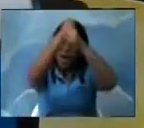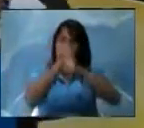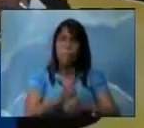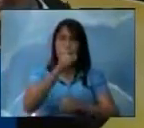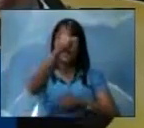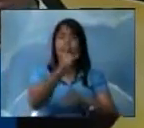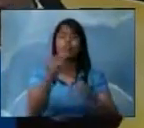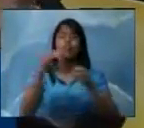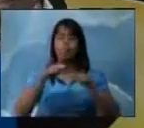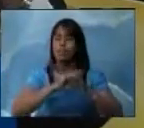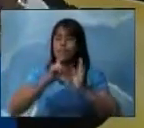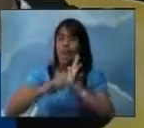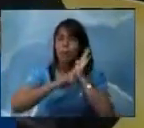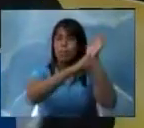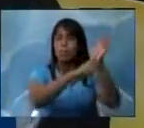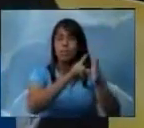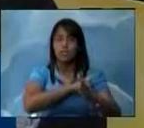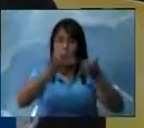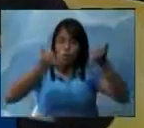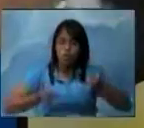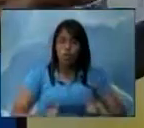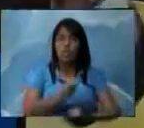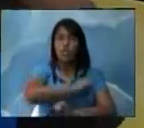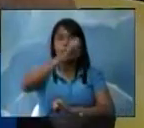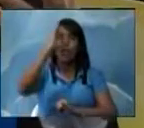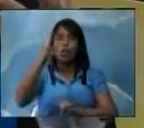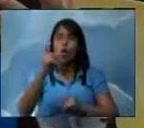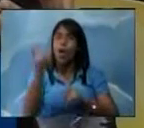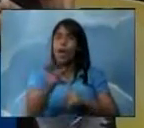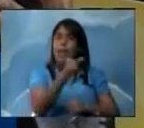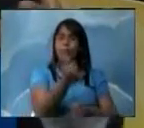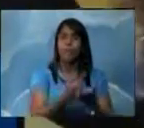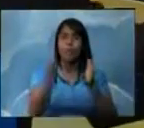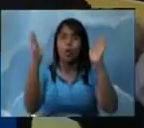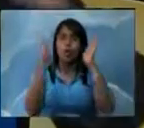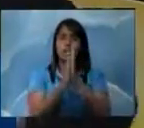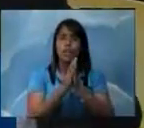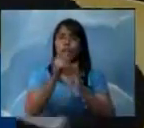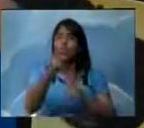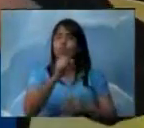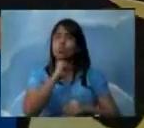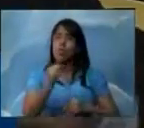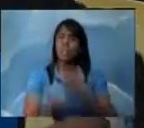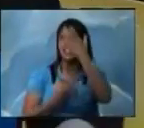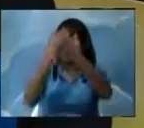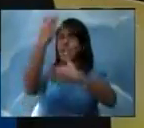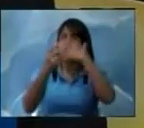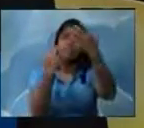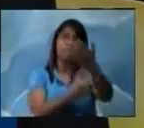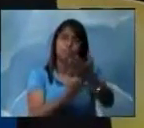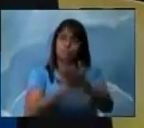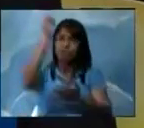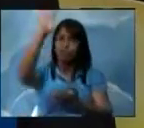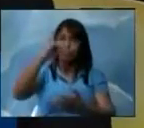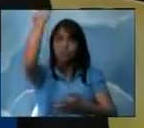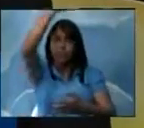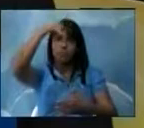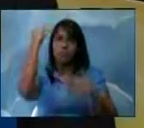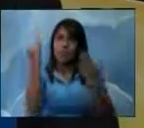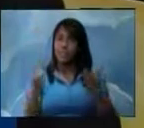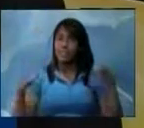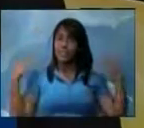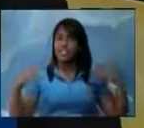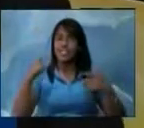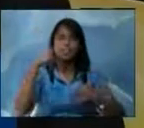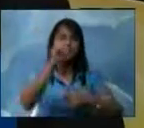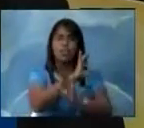esperando la manifestación de los hijos de Dios, gente consagrada. ¿Usted cree que ese grito que el hermano Puerta da, usted cree que